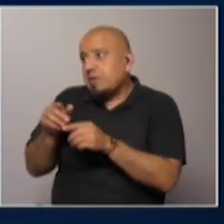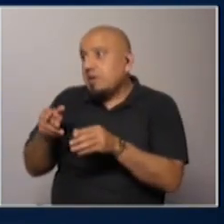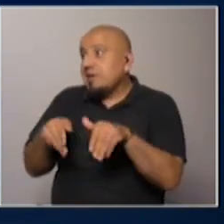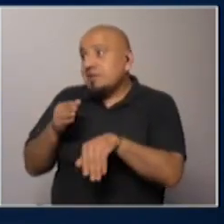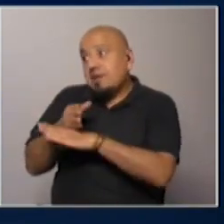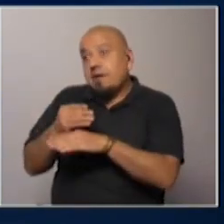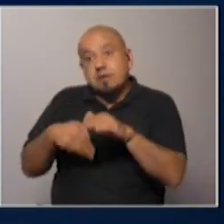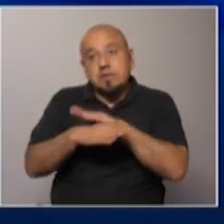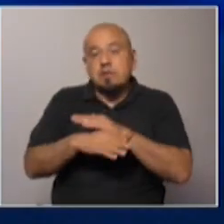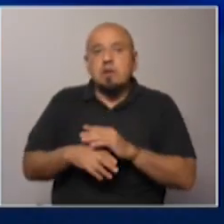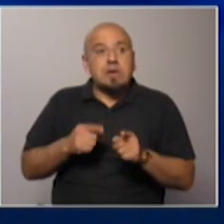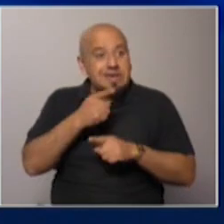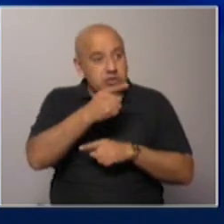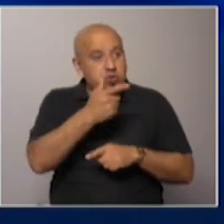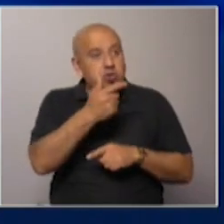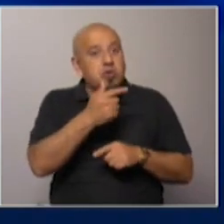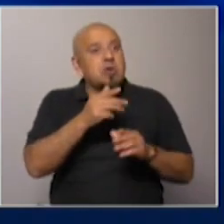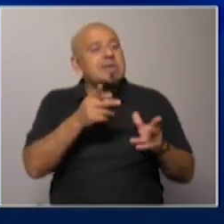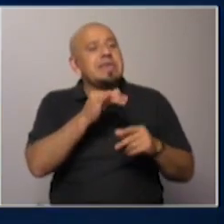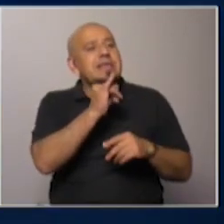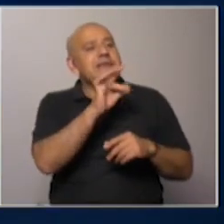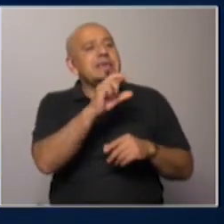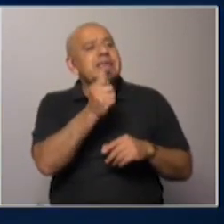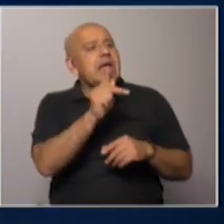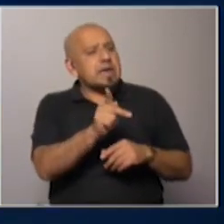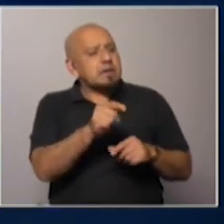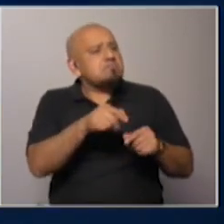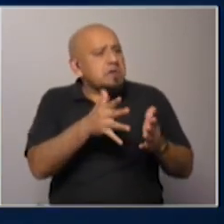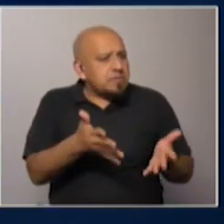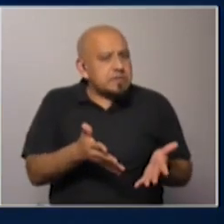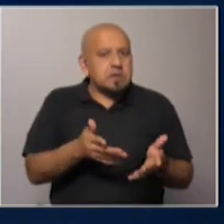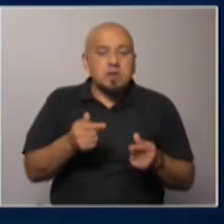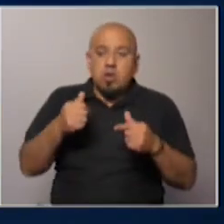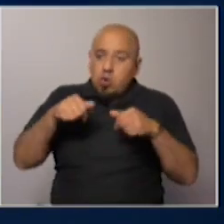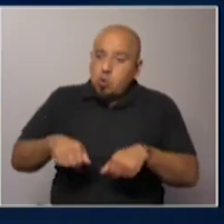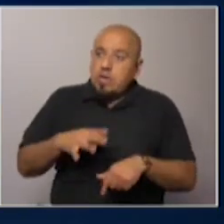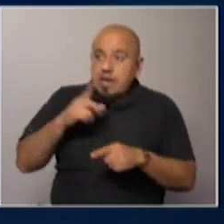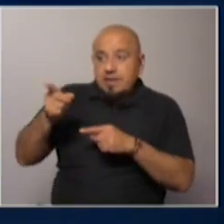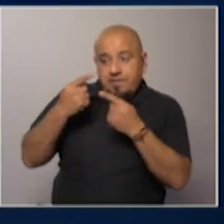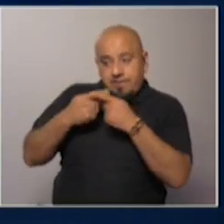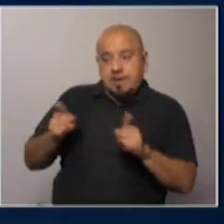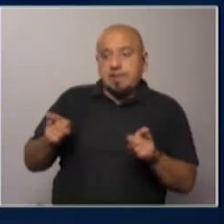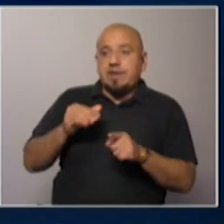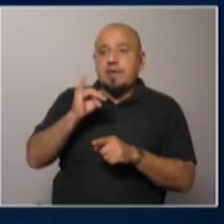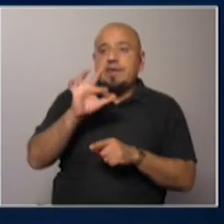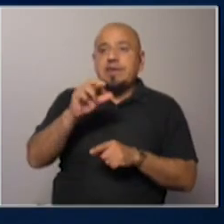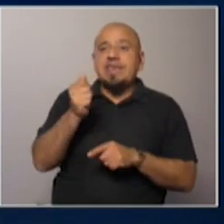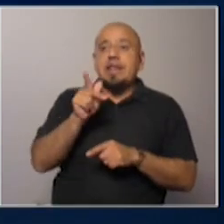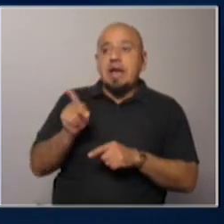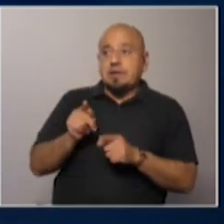pandemia también es en afganistán y el vacío en irak bueno el vacío en irak hoy tenemos otro tipo de estructura otro tipo de